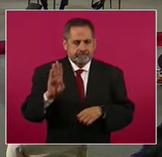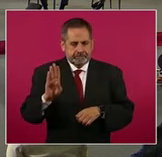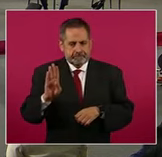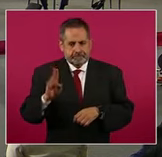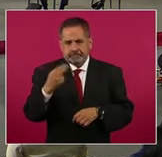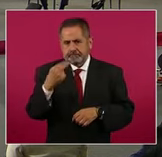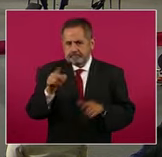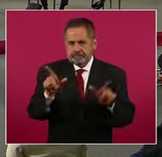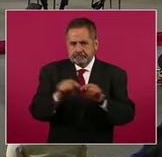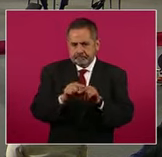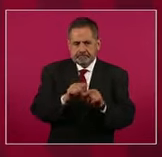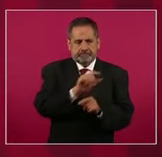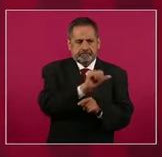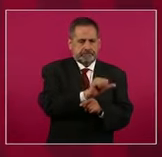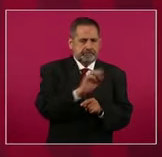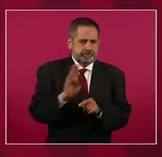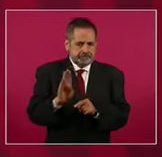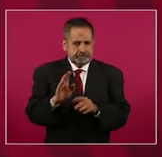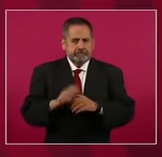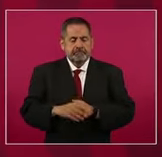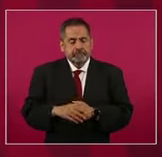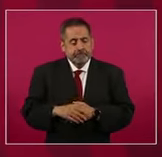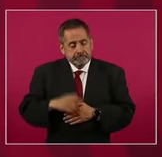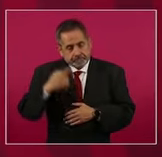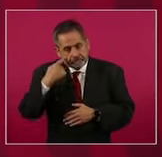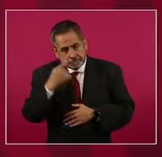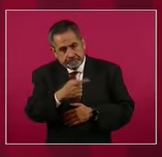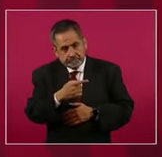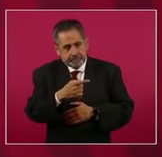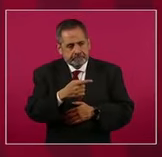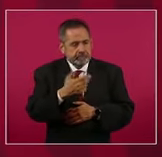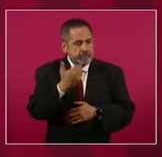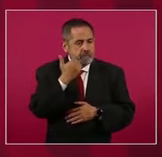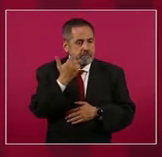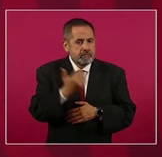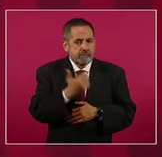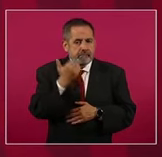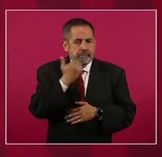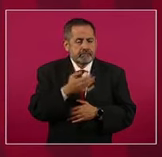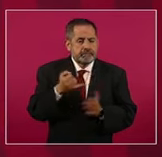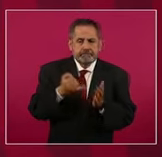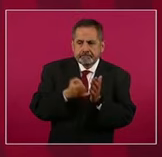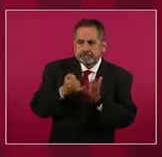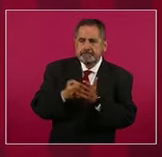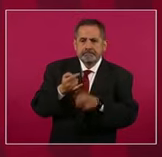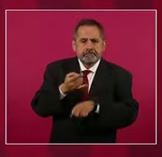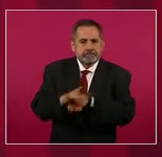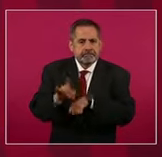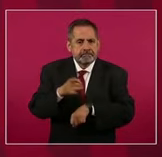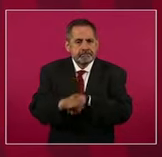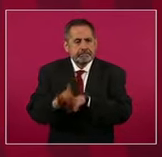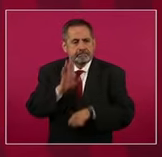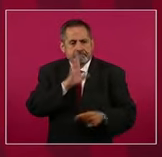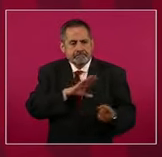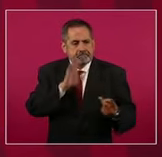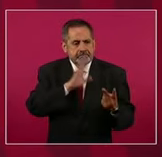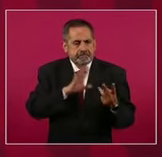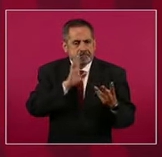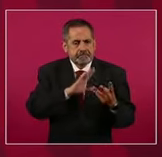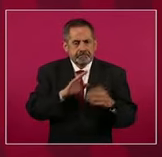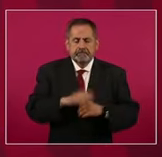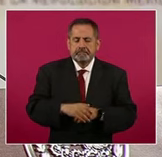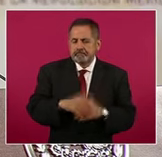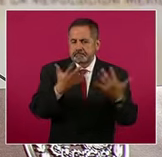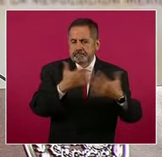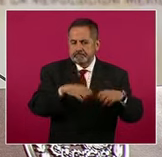cuales se fijaron irregularidades fiscales y financieras. En el caso de la empresa